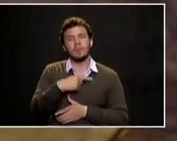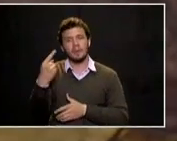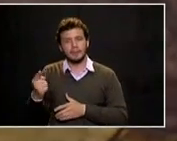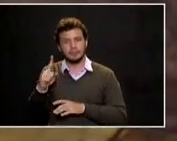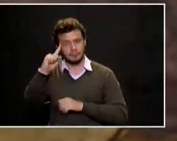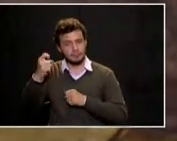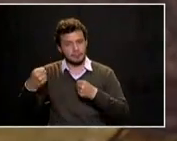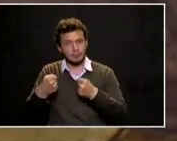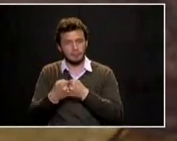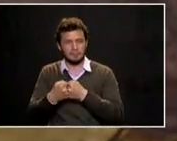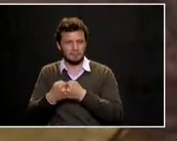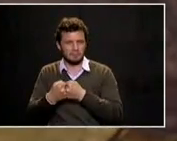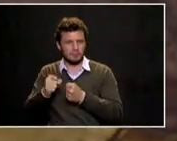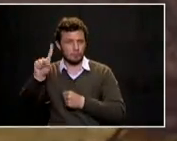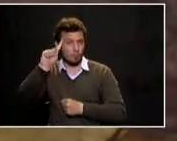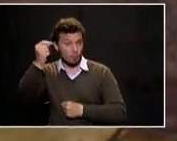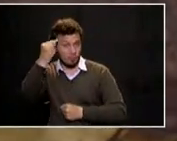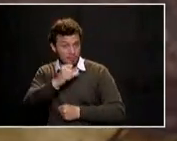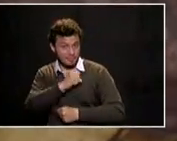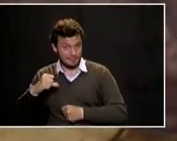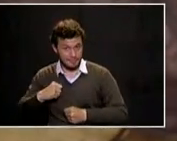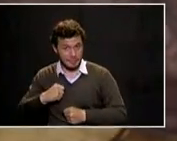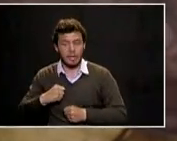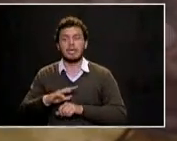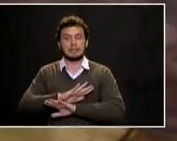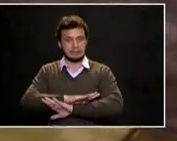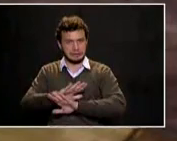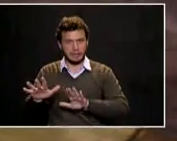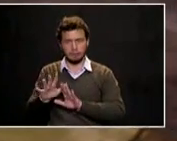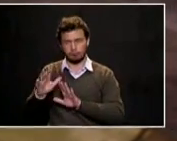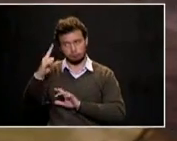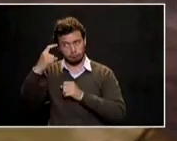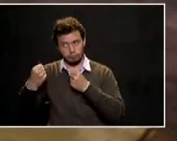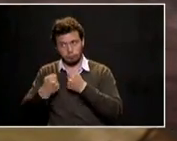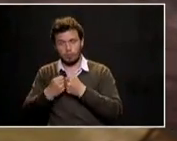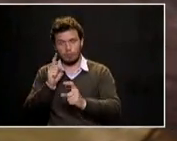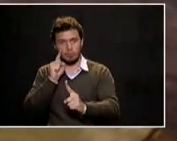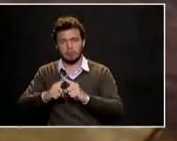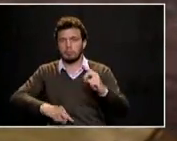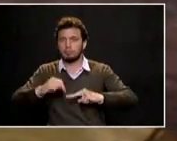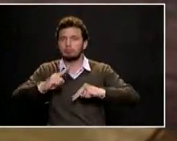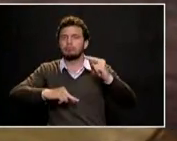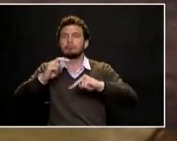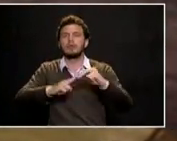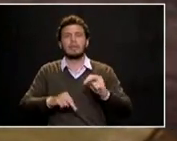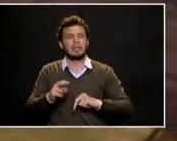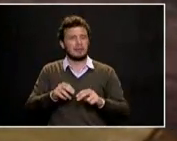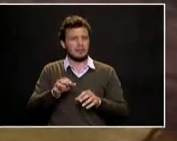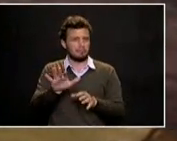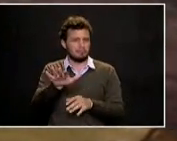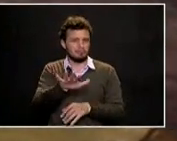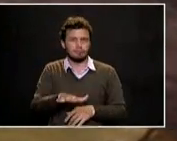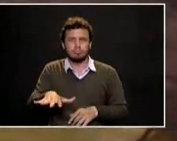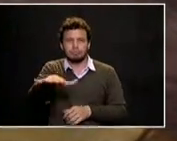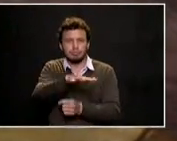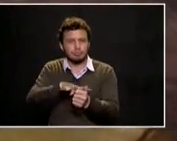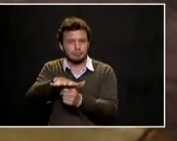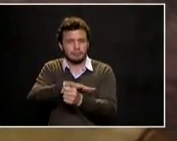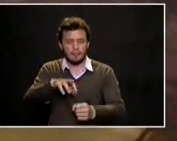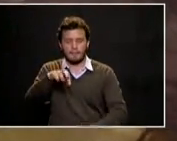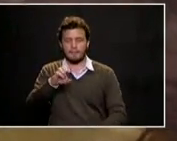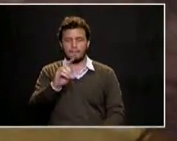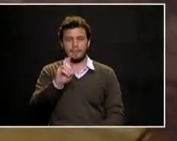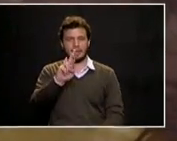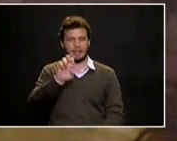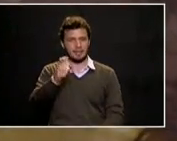público-privada, ya está definida, para que haya una cárcel, se ha pensado que en Pedregal podría haber una cárcel. Nosotros pensamos que